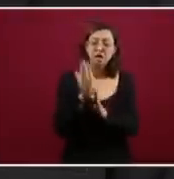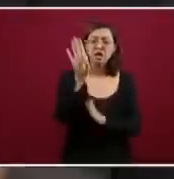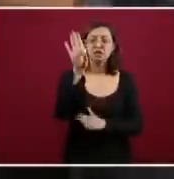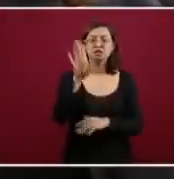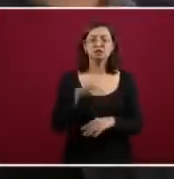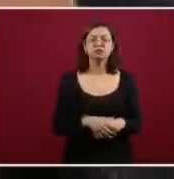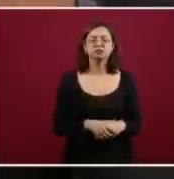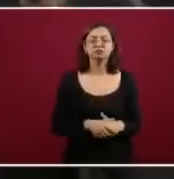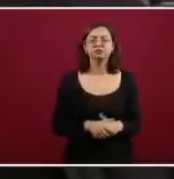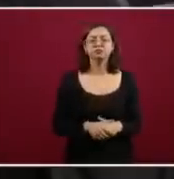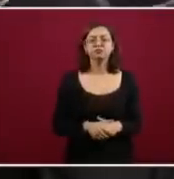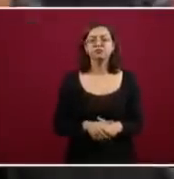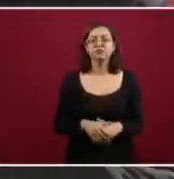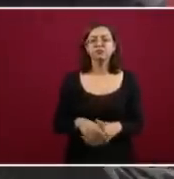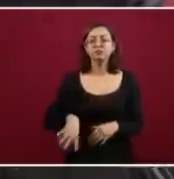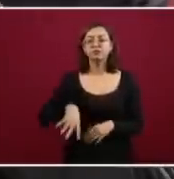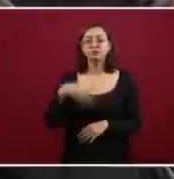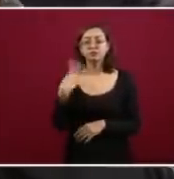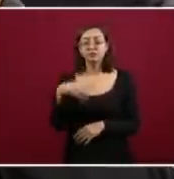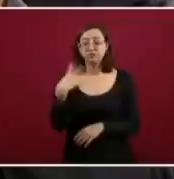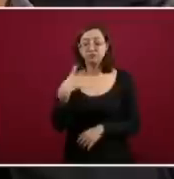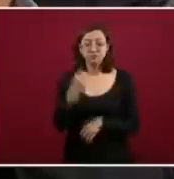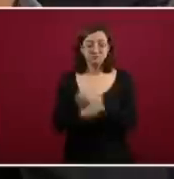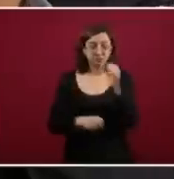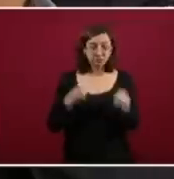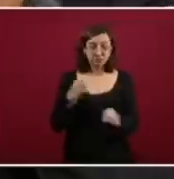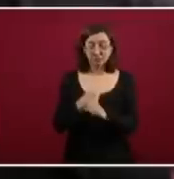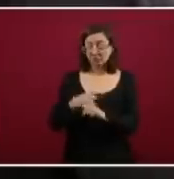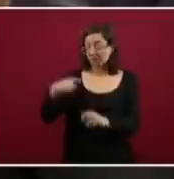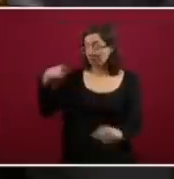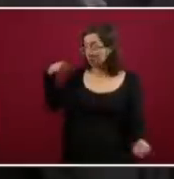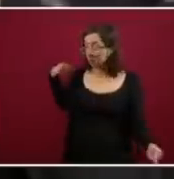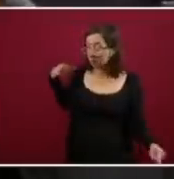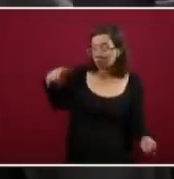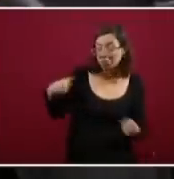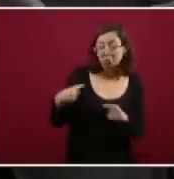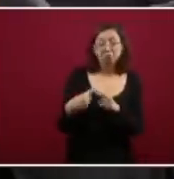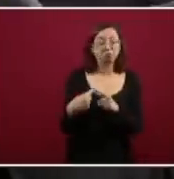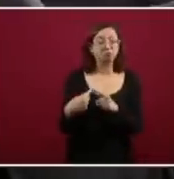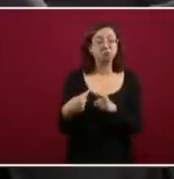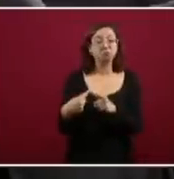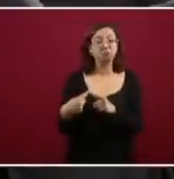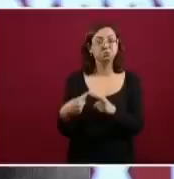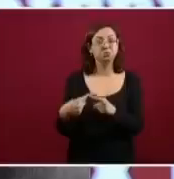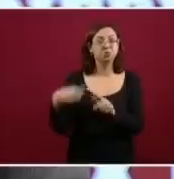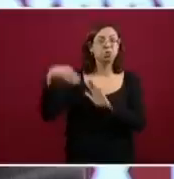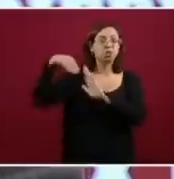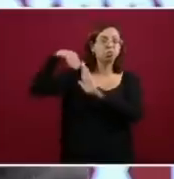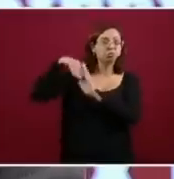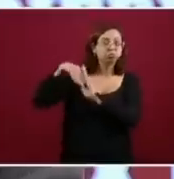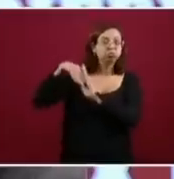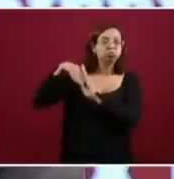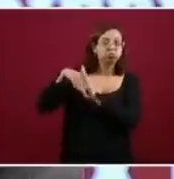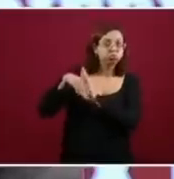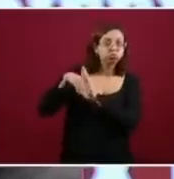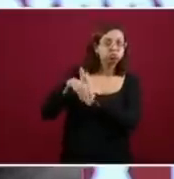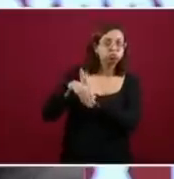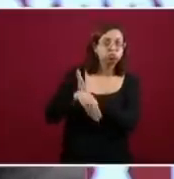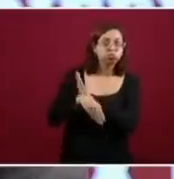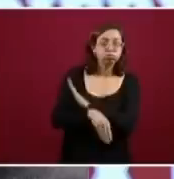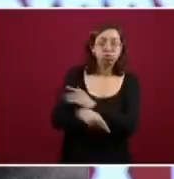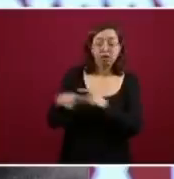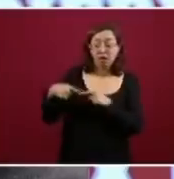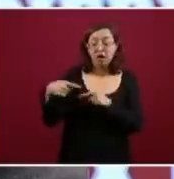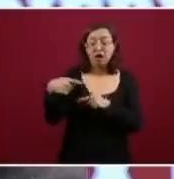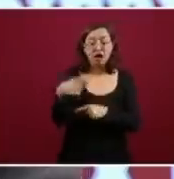por primera vez en 14 años no se ha caído la producción petrolera